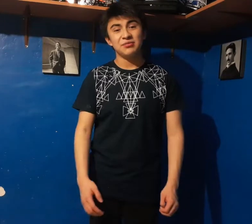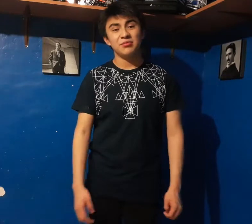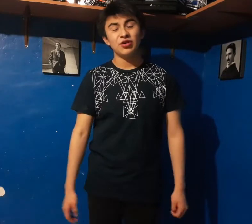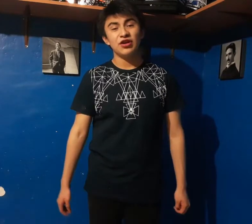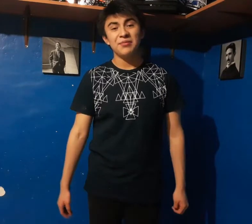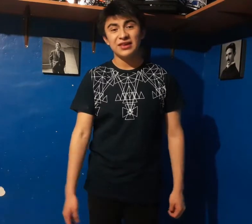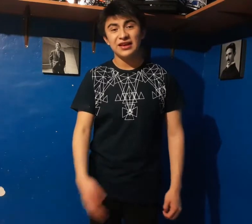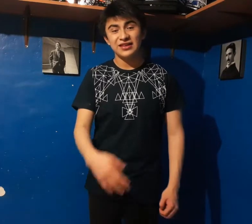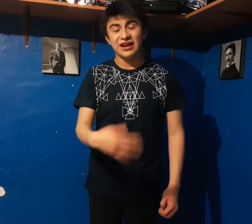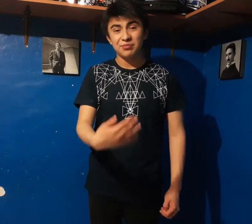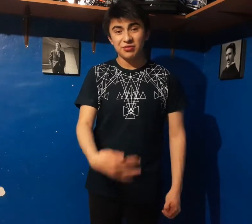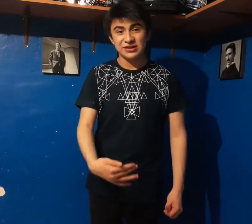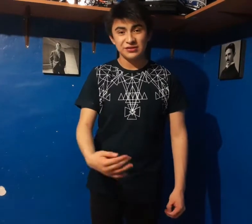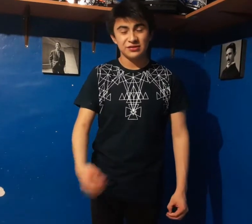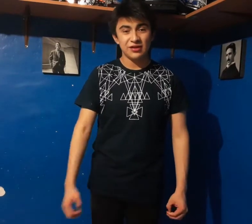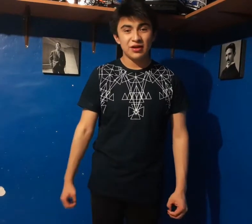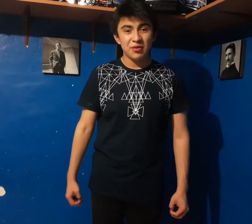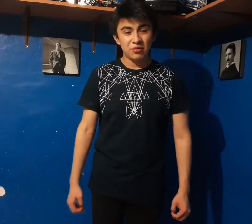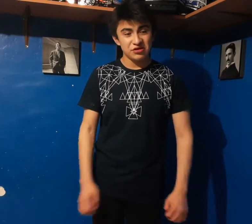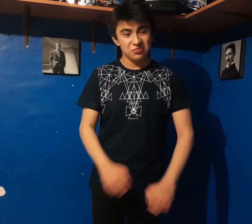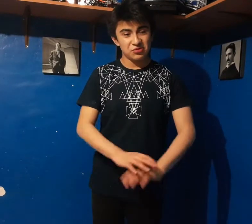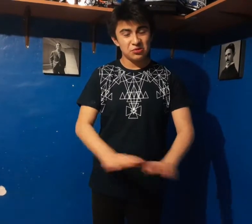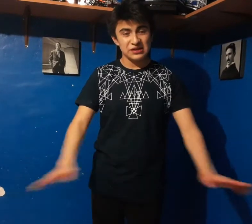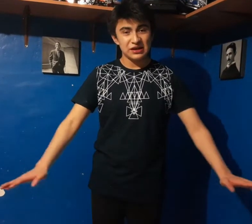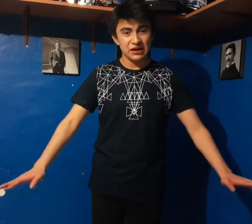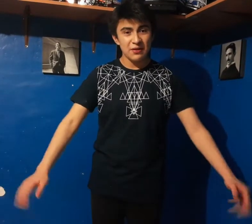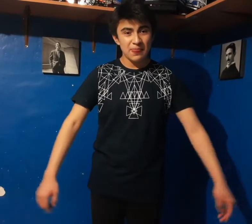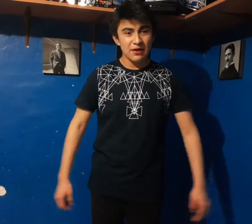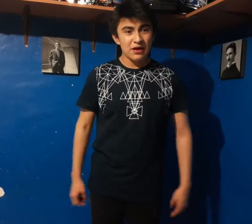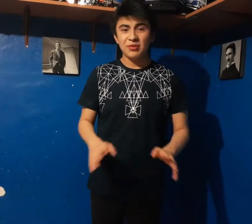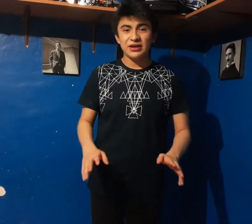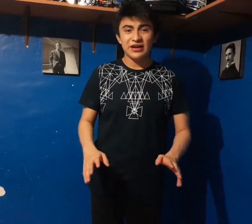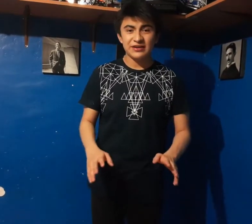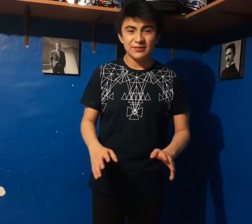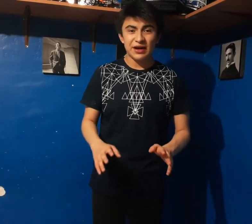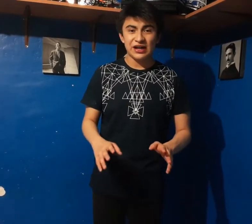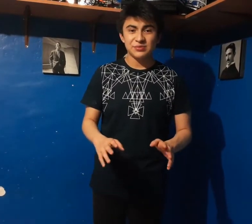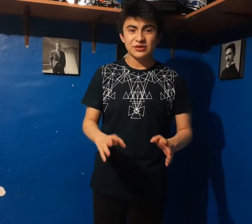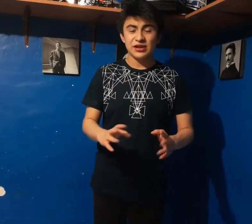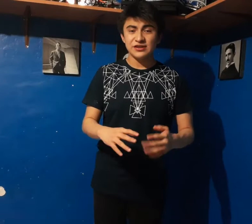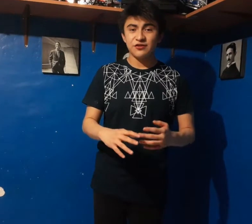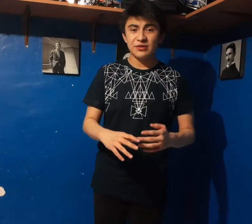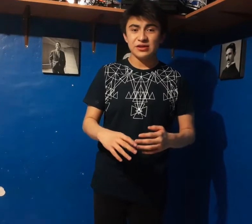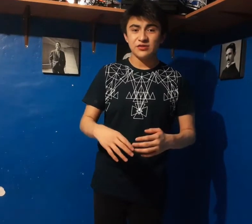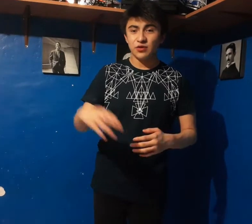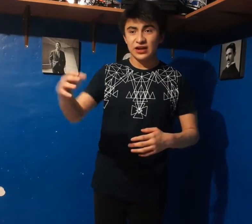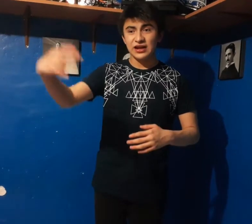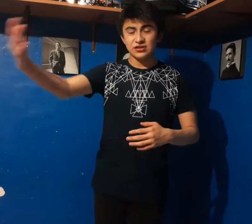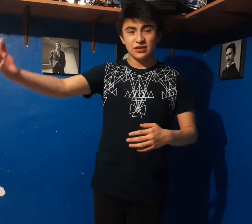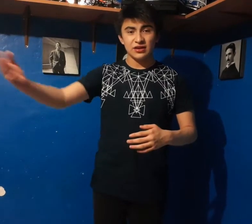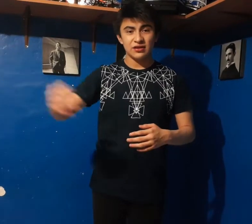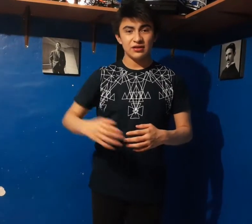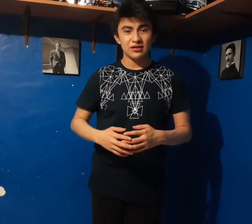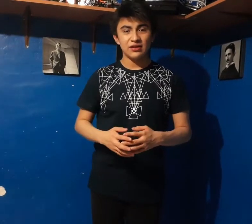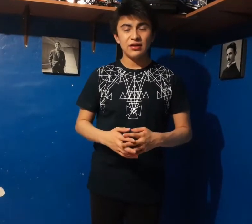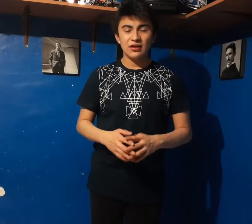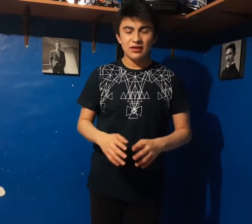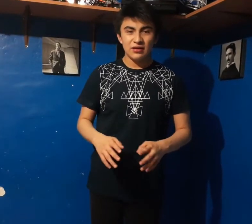y se le murió la mitad de la población. Por eso puso un hasta aquí, mandar a las personas enfermas fuera de la